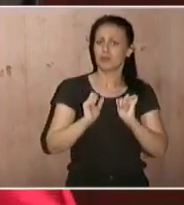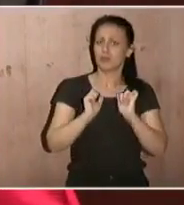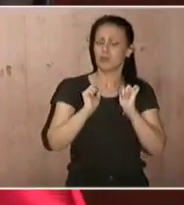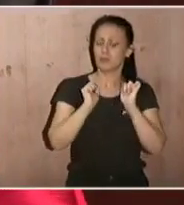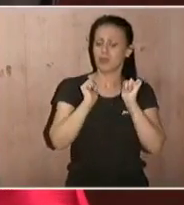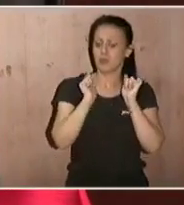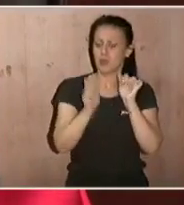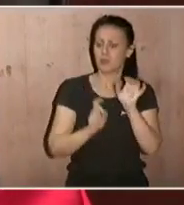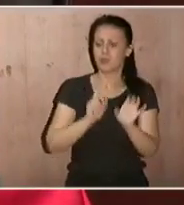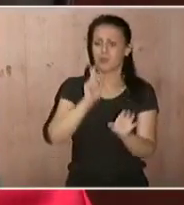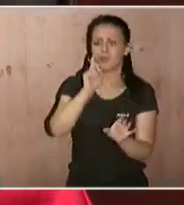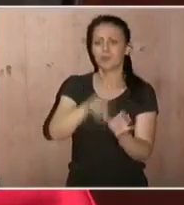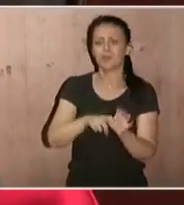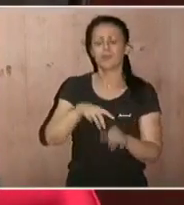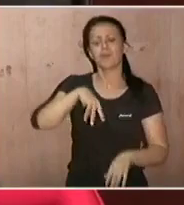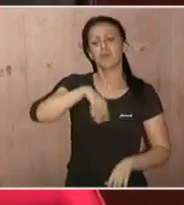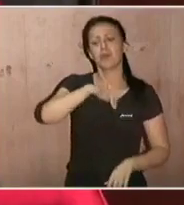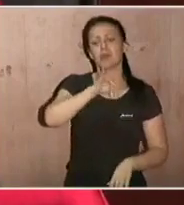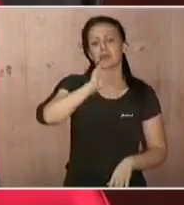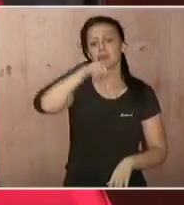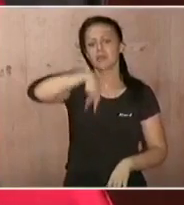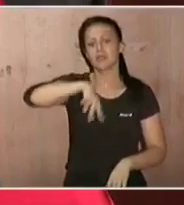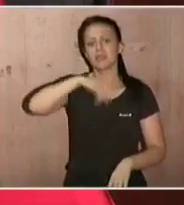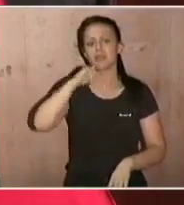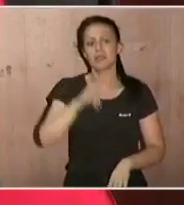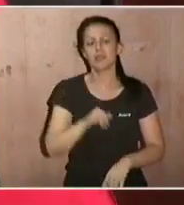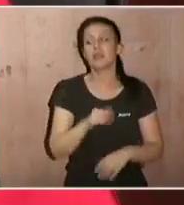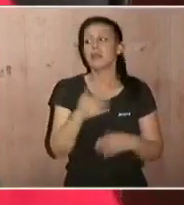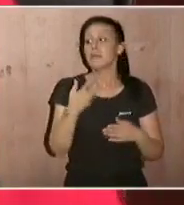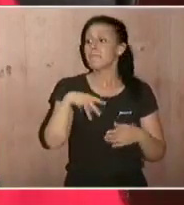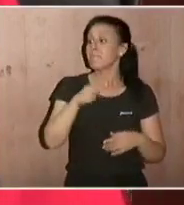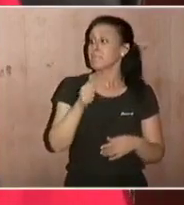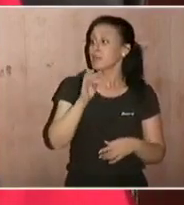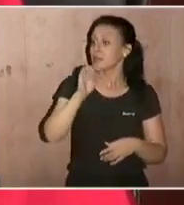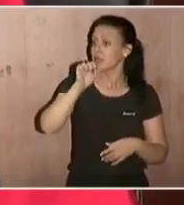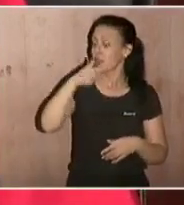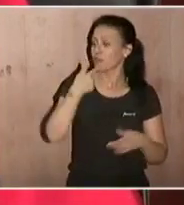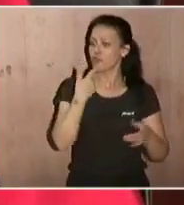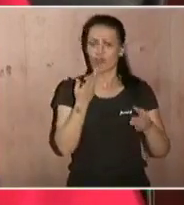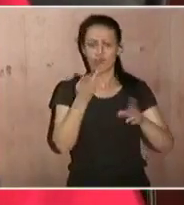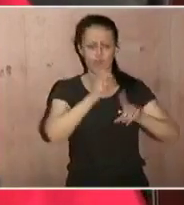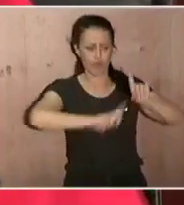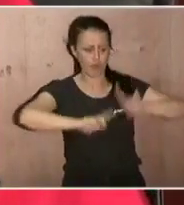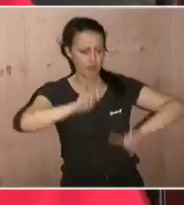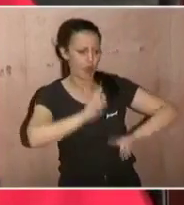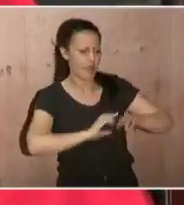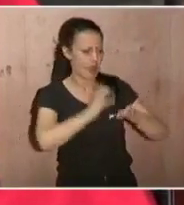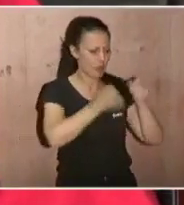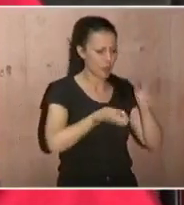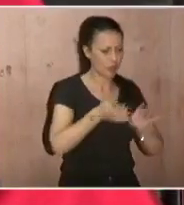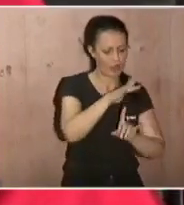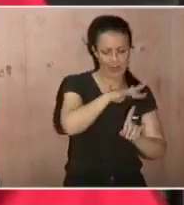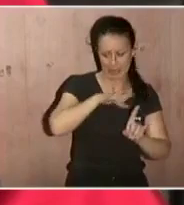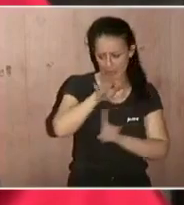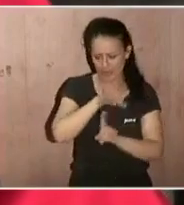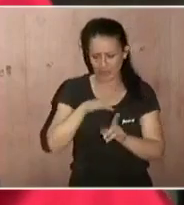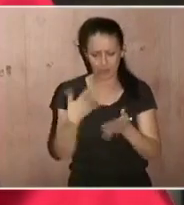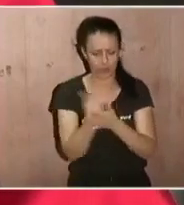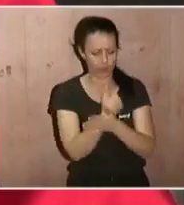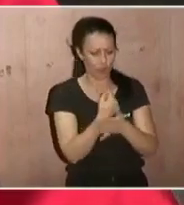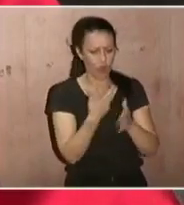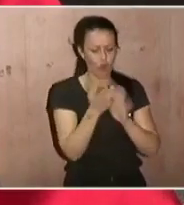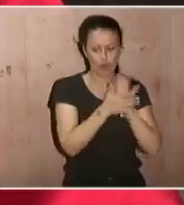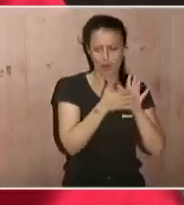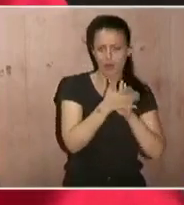cual Martín Mateo trataba en calidad de pionero todos los problemas jurídicos del medio ambiente, me refiero a la